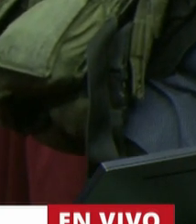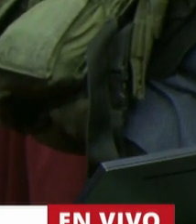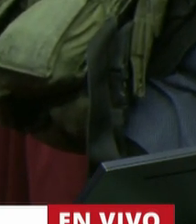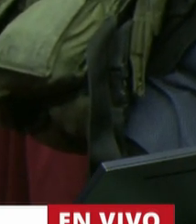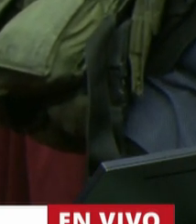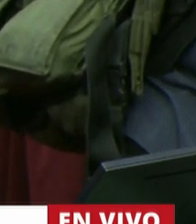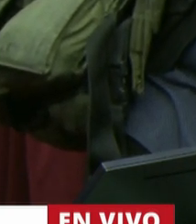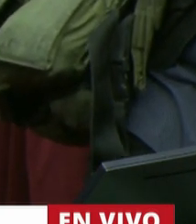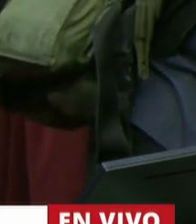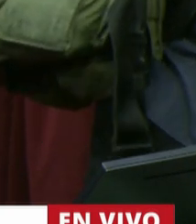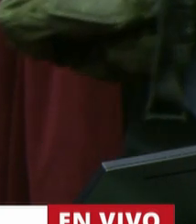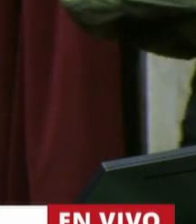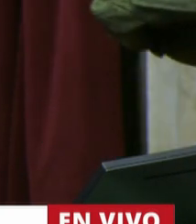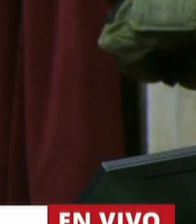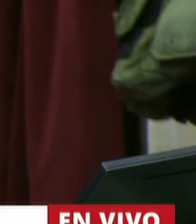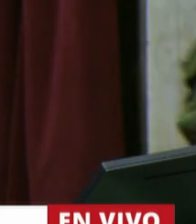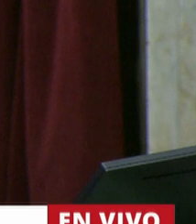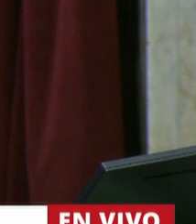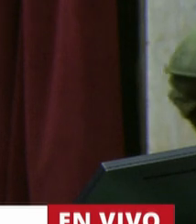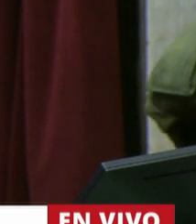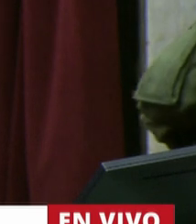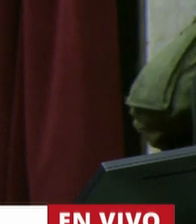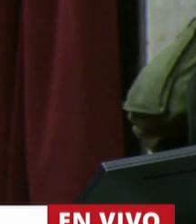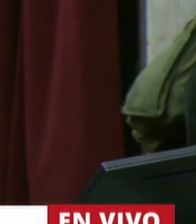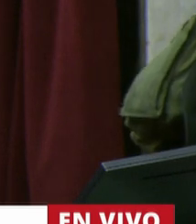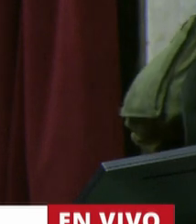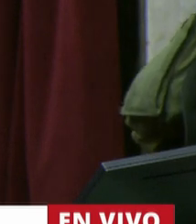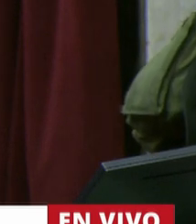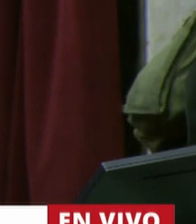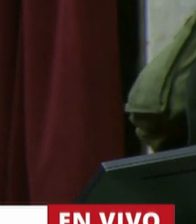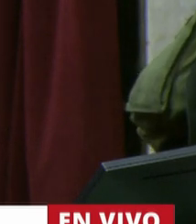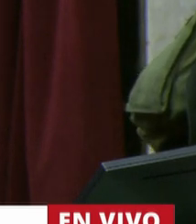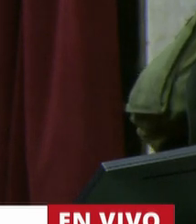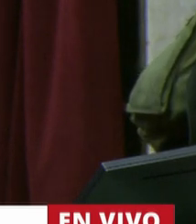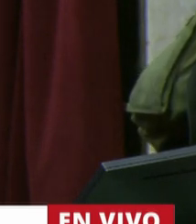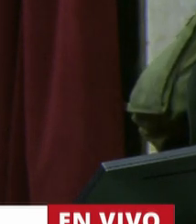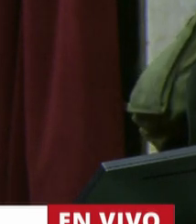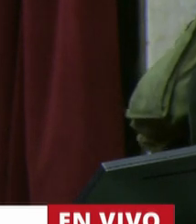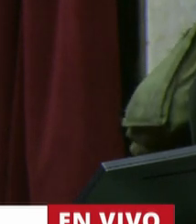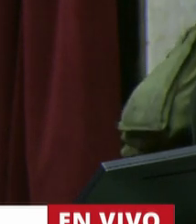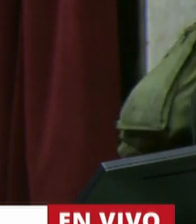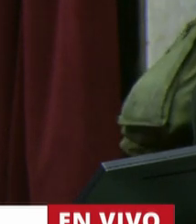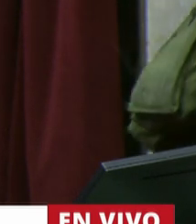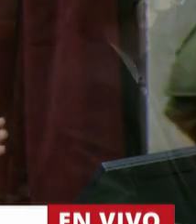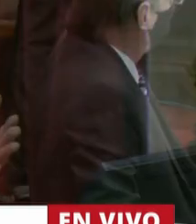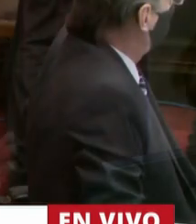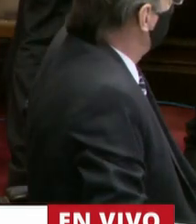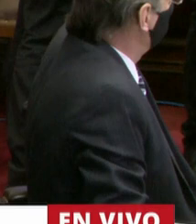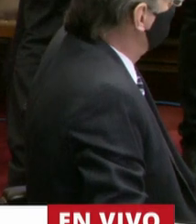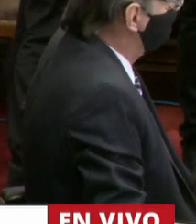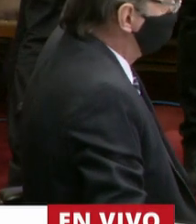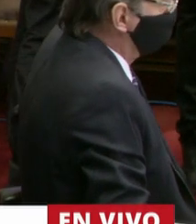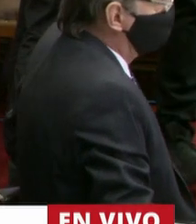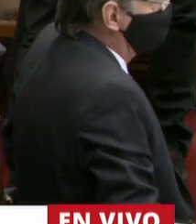Aires Don Facundo Suárez lastra aisar la bandera en el mástil del recinto y a los